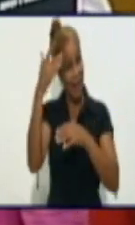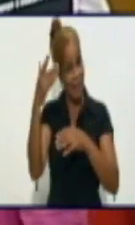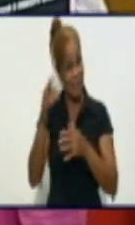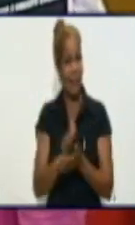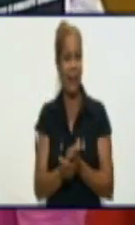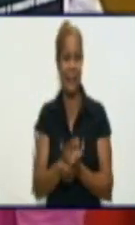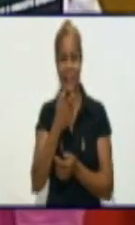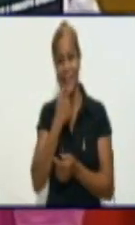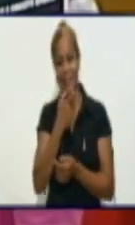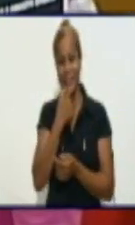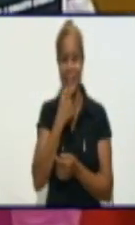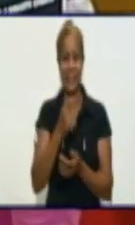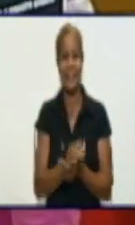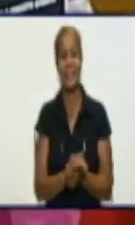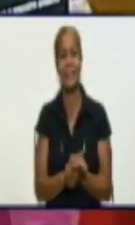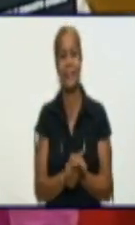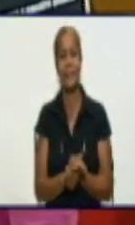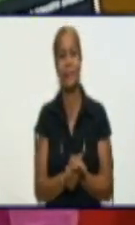aplauso. Eso